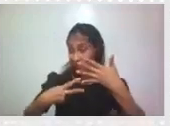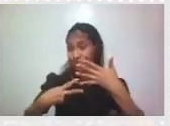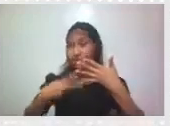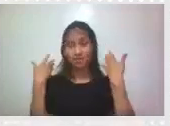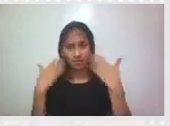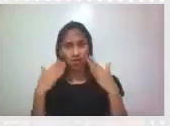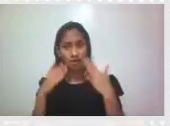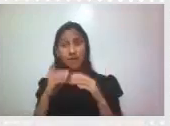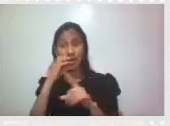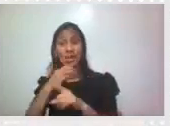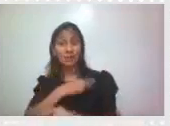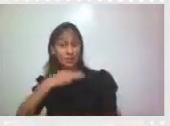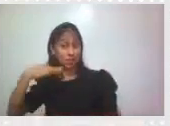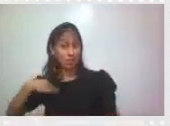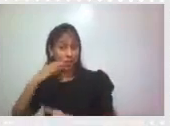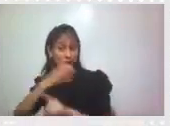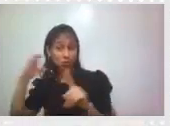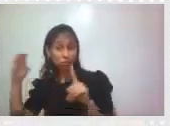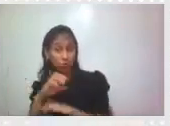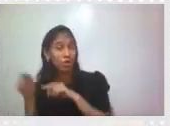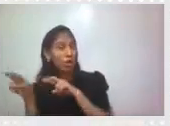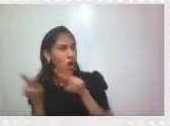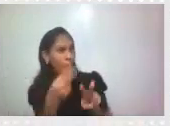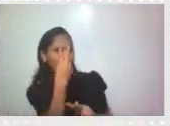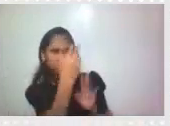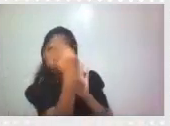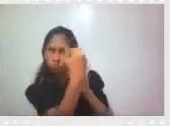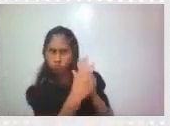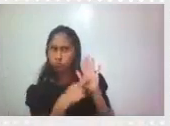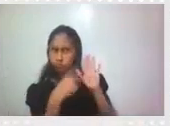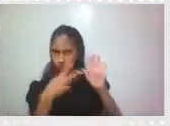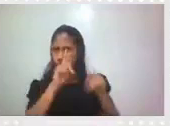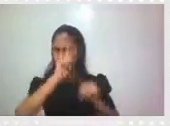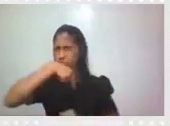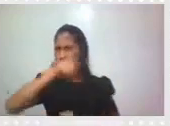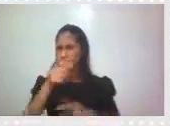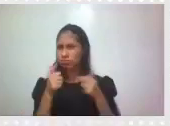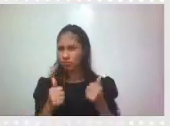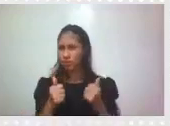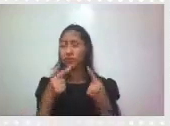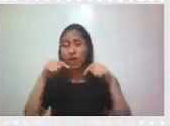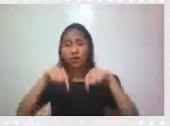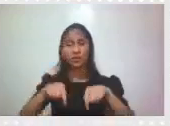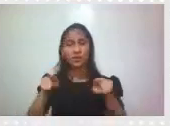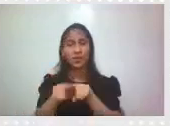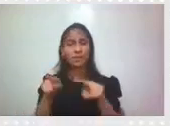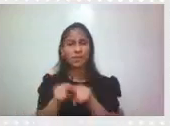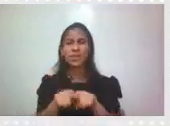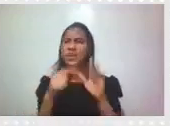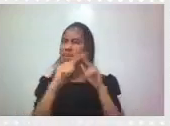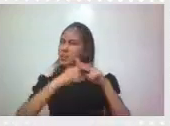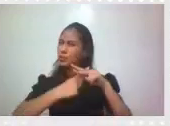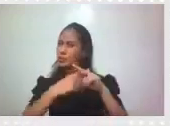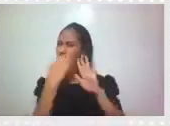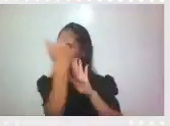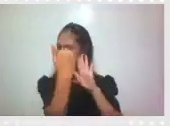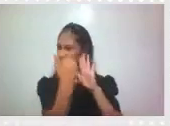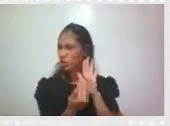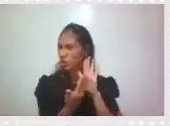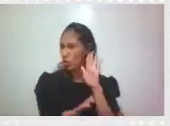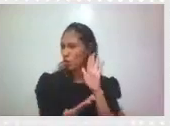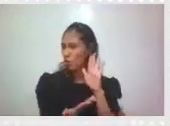Esta agenda indígena del SENACE, como ya se ha adelantado, se construye sobre la base de la